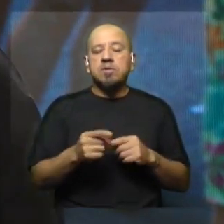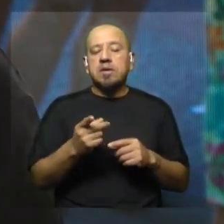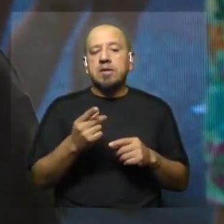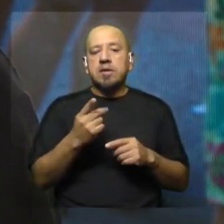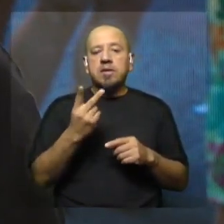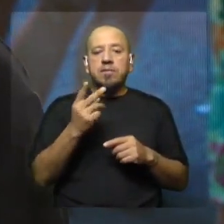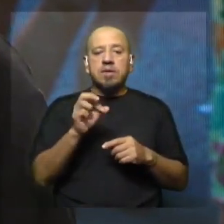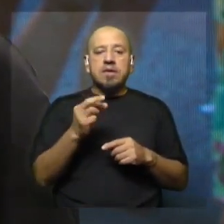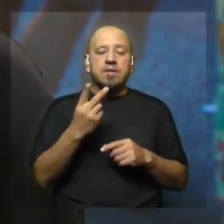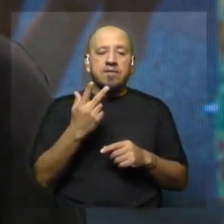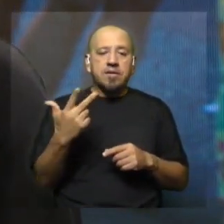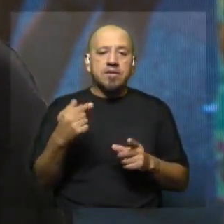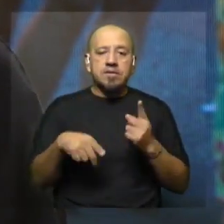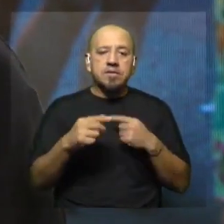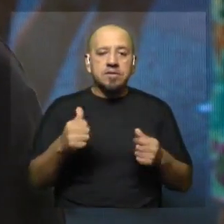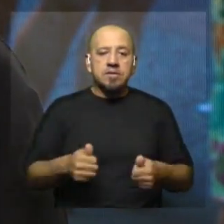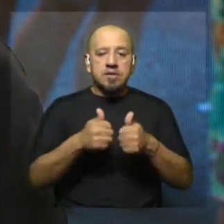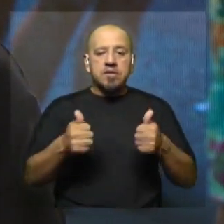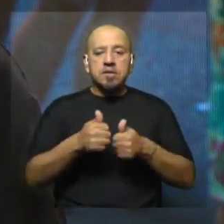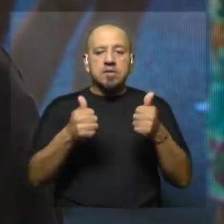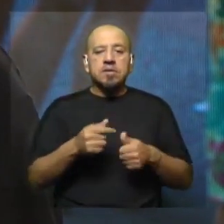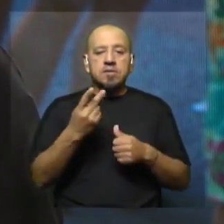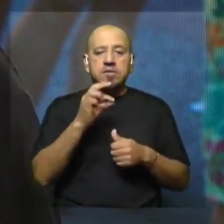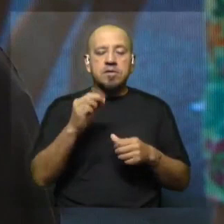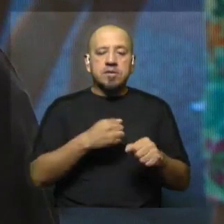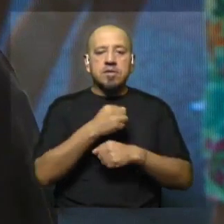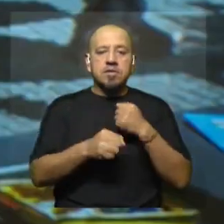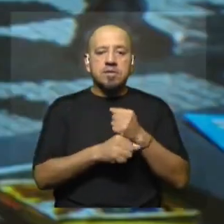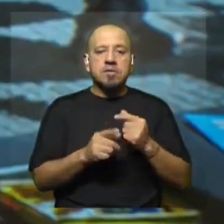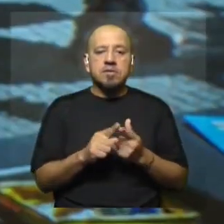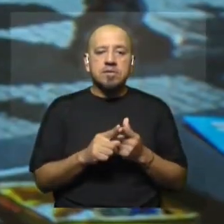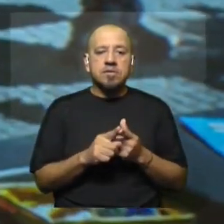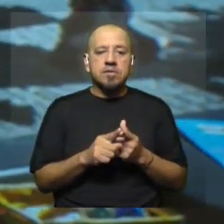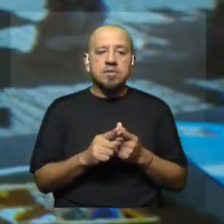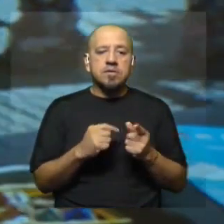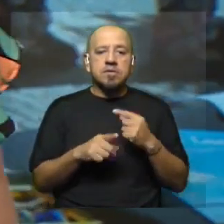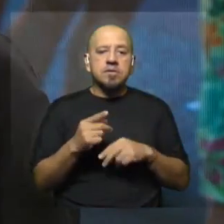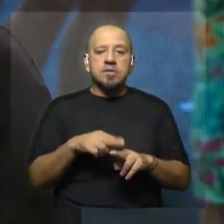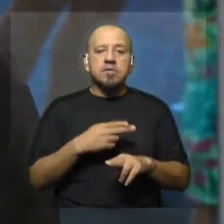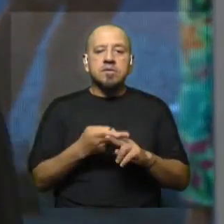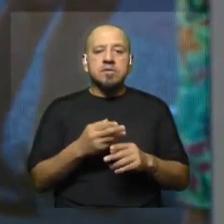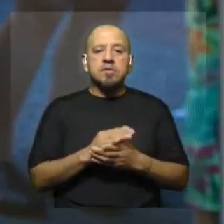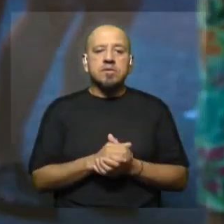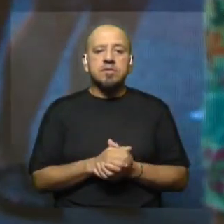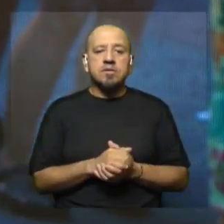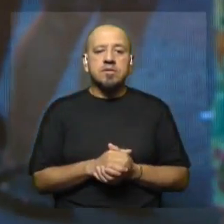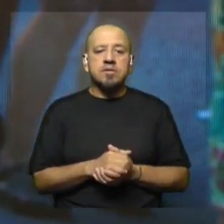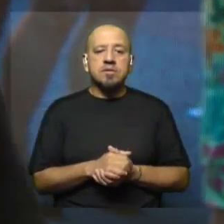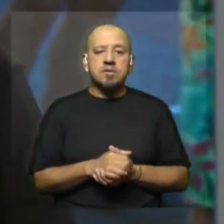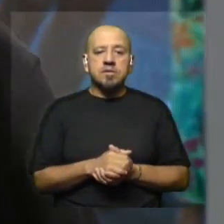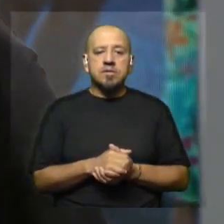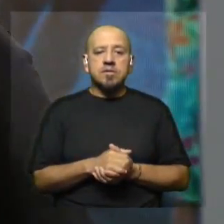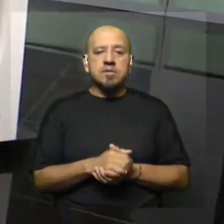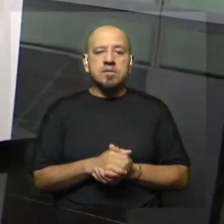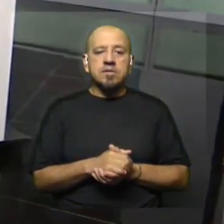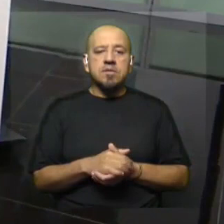seguir difundiendo distintas actividades que van a pasar en estos 20 años. Excelente, bueno, Daniel. Entonces te tendremos por acá nuevamente. Sí, dale. Yo quiero que hablemos